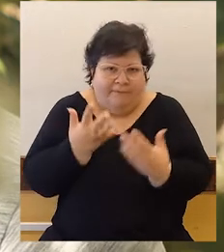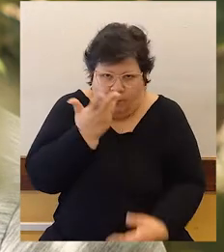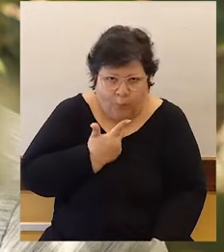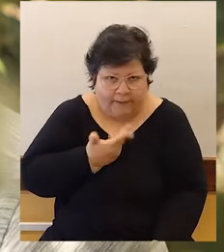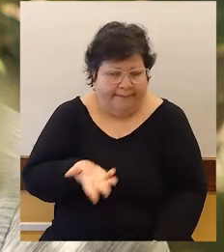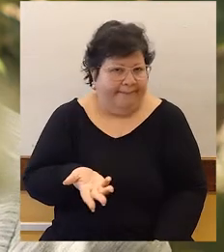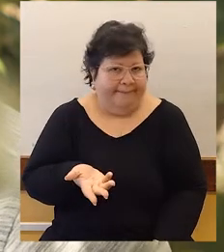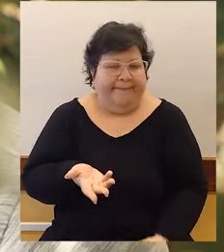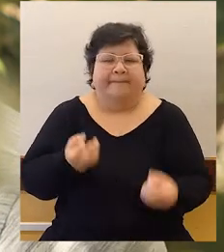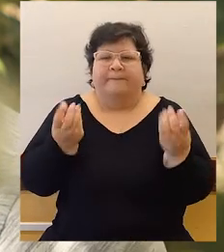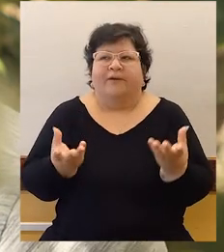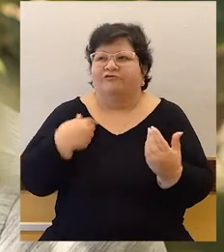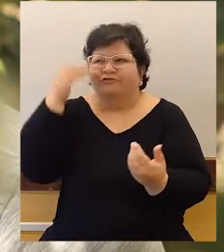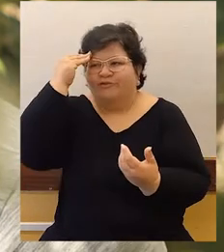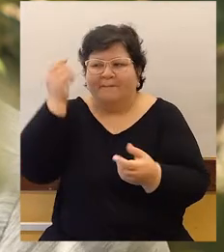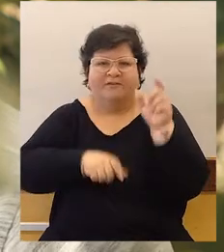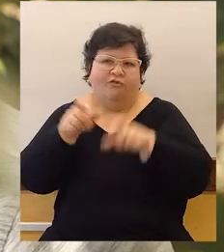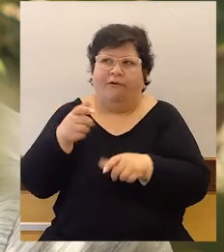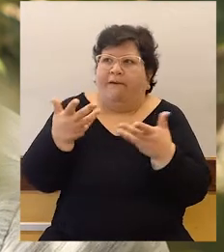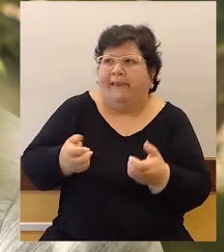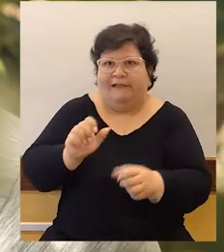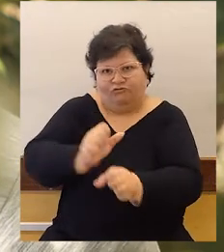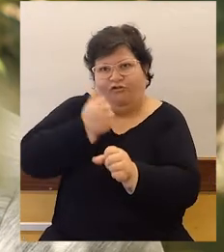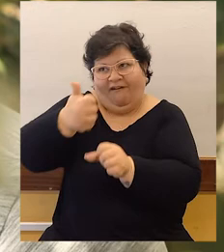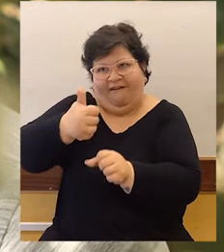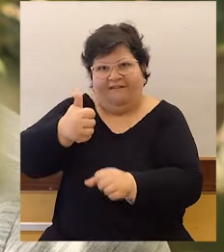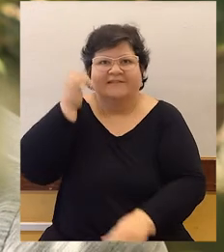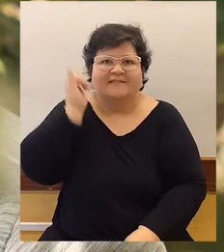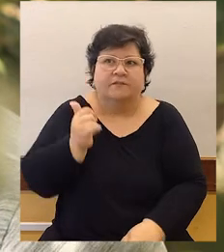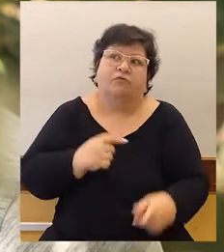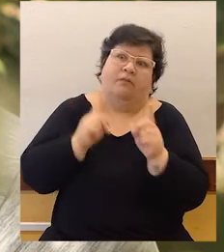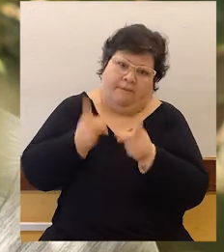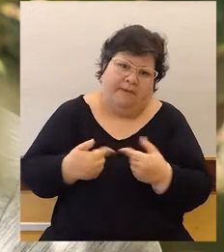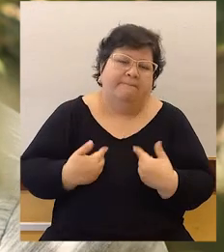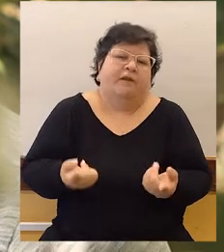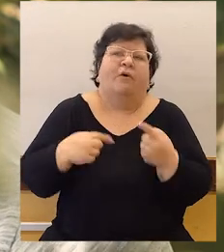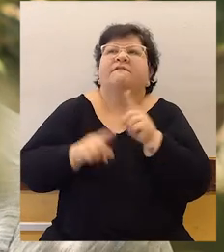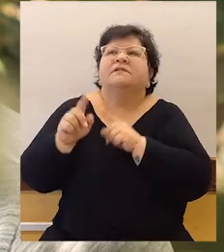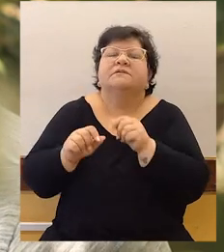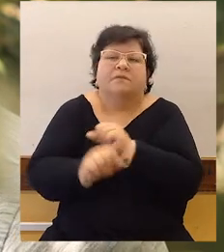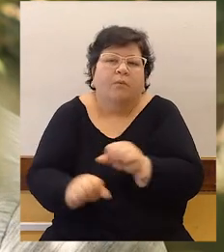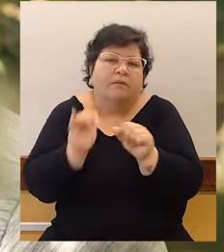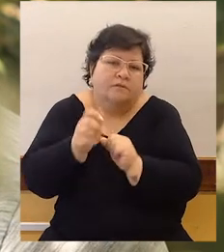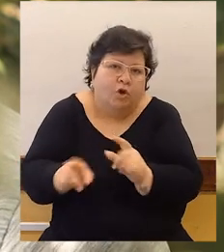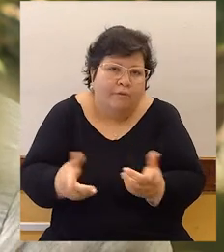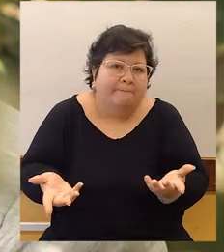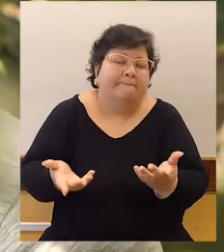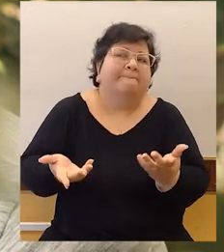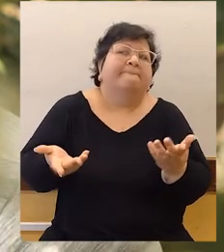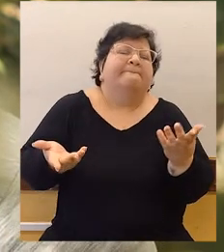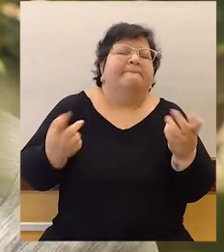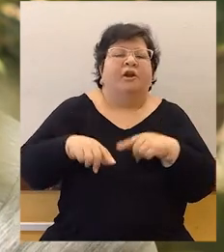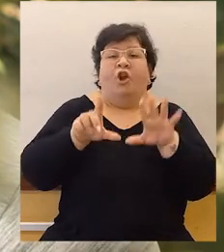gusta y yo sé que a la gente va a querer que yo gane. Yo también quiero ganar, pero hay veces que se puede, hay veces que no se puede. Pero el que está